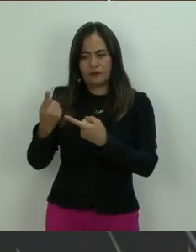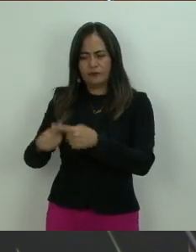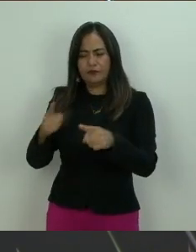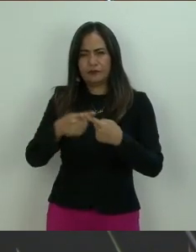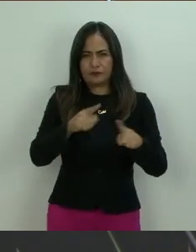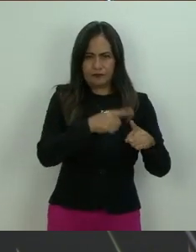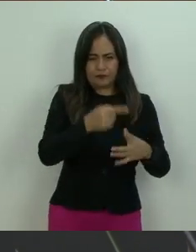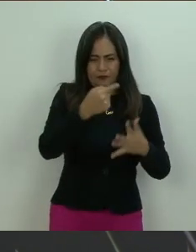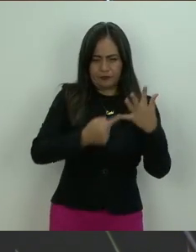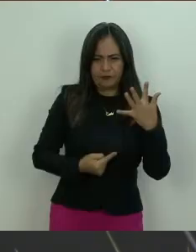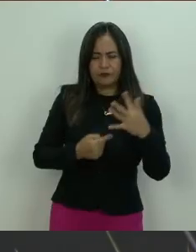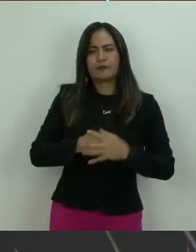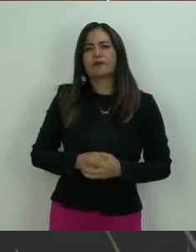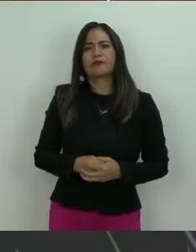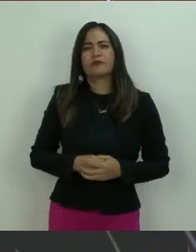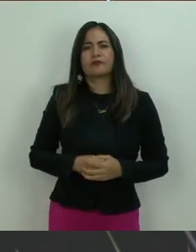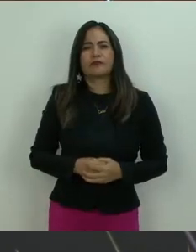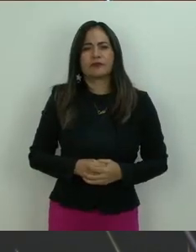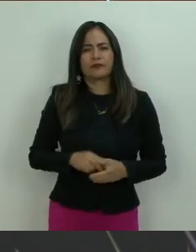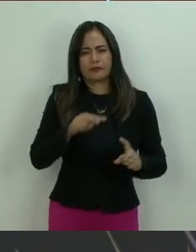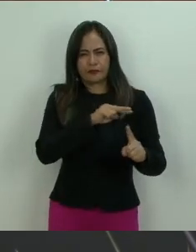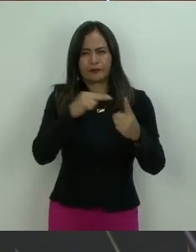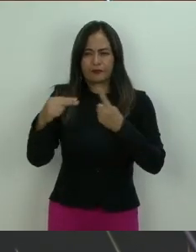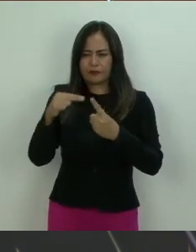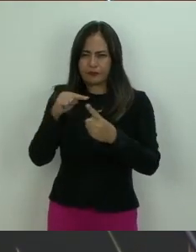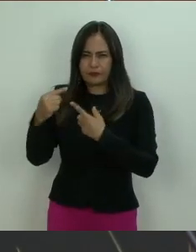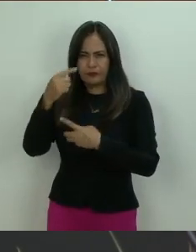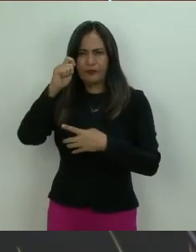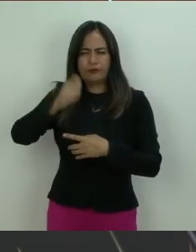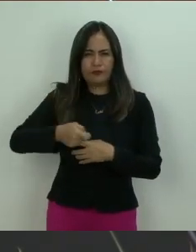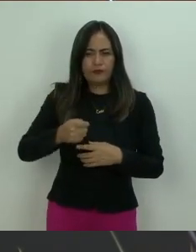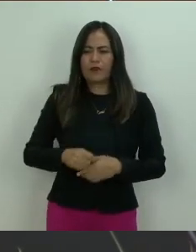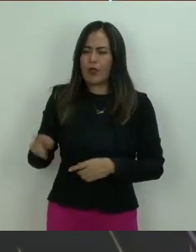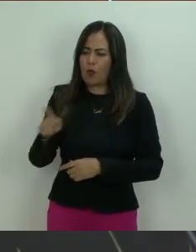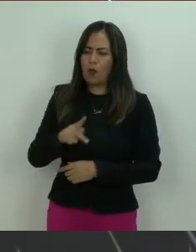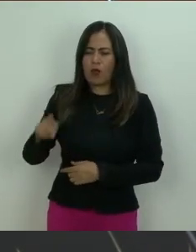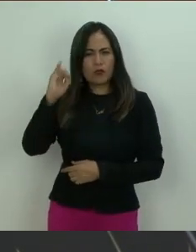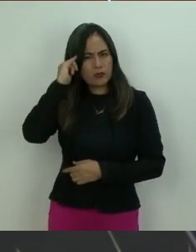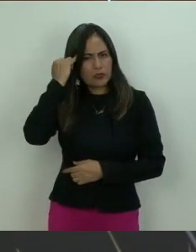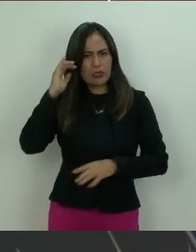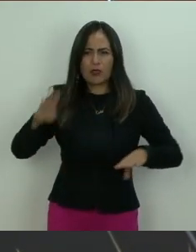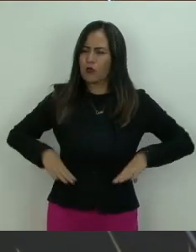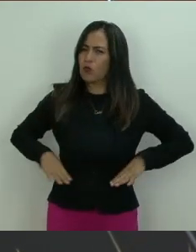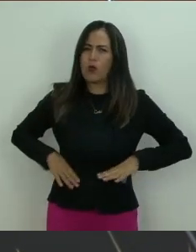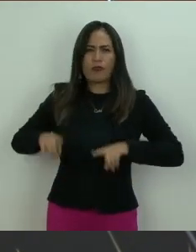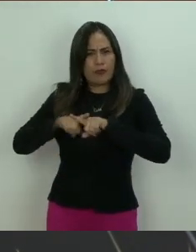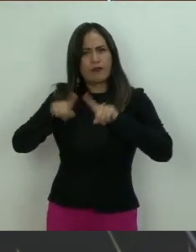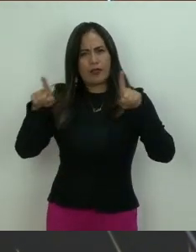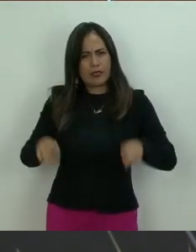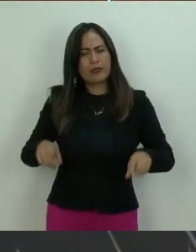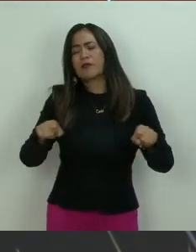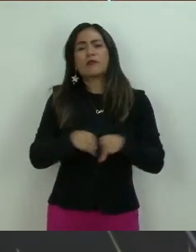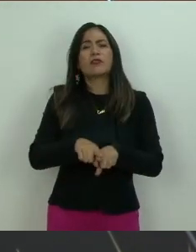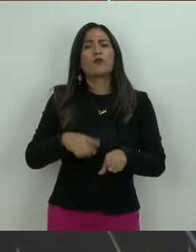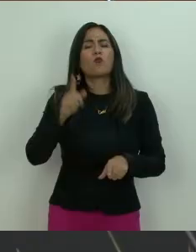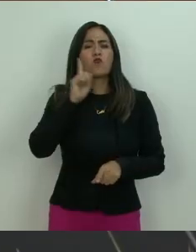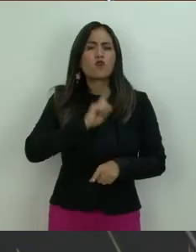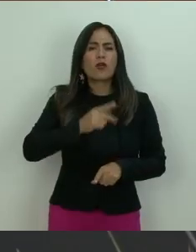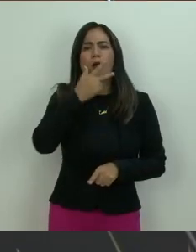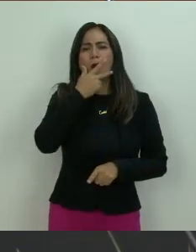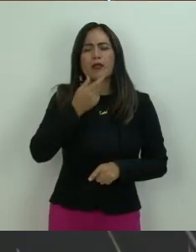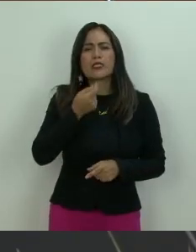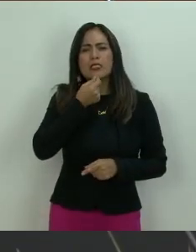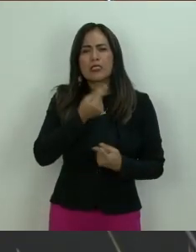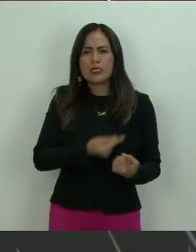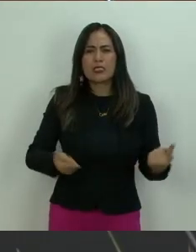perspectiva intercultural en este escenario implica tener en cuenta la diversidad de los pueblos indígenas, de sus niñas y mujeres, partiendo del reconocimiento de